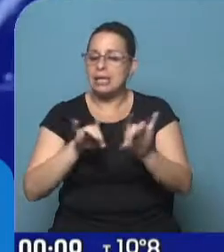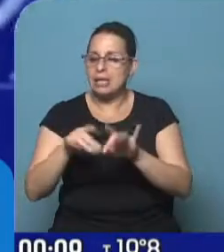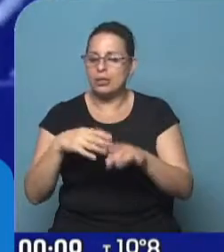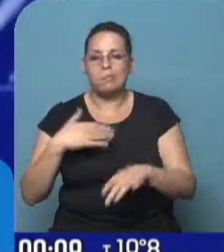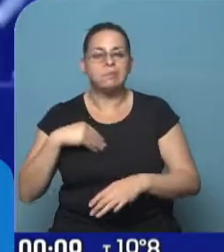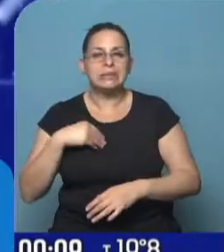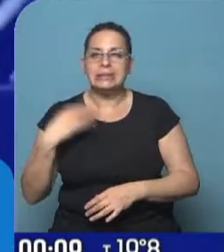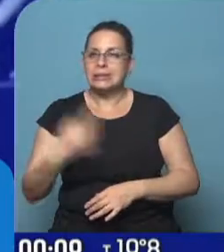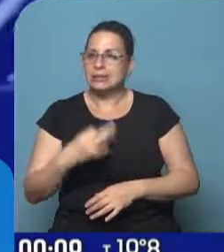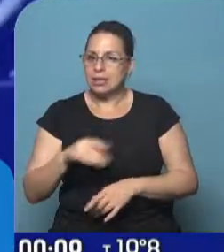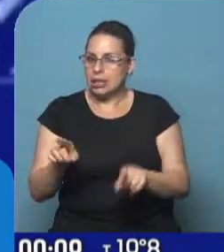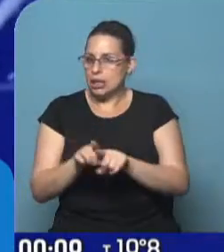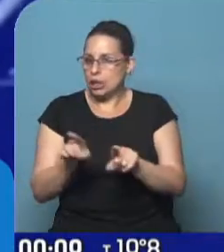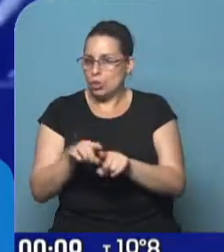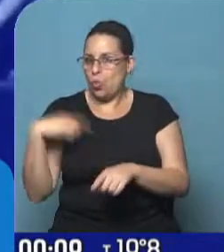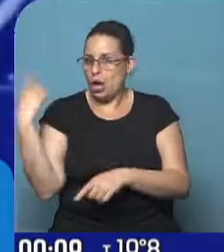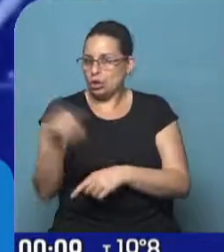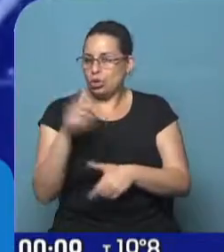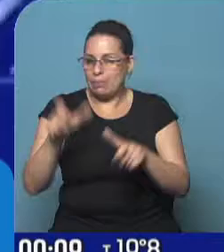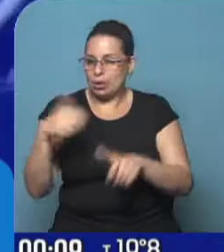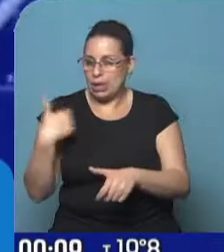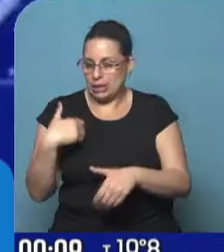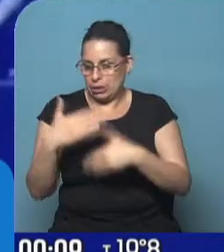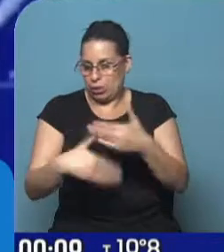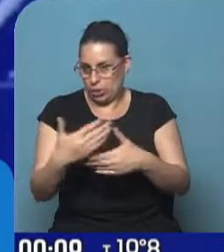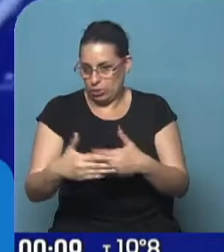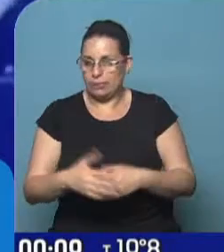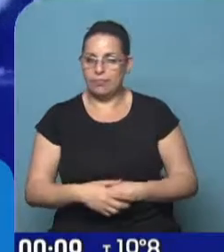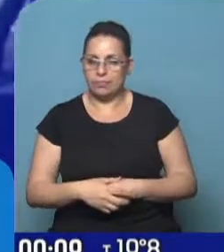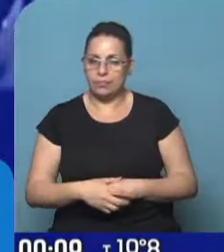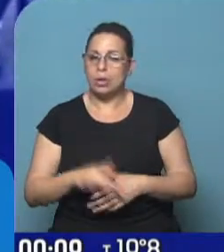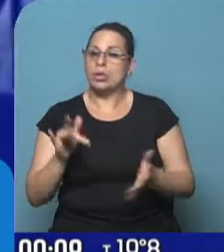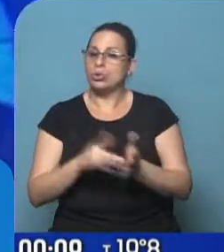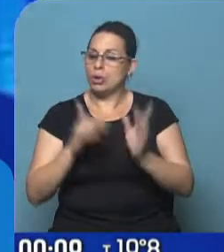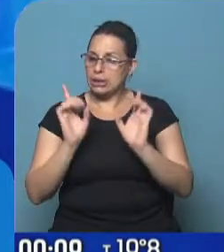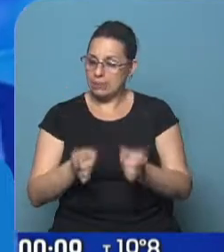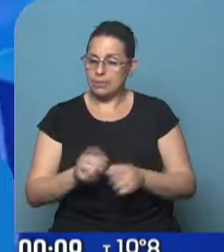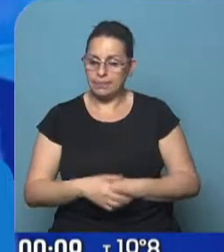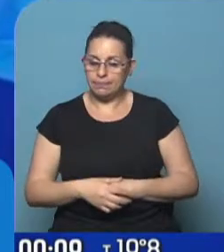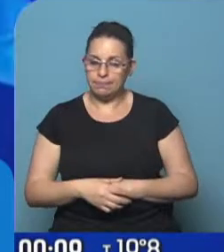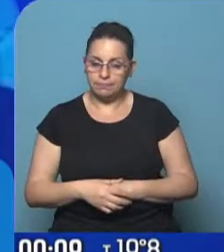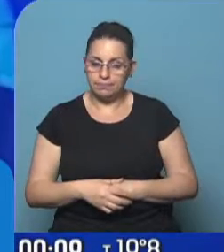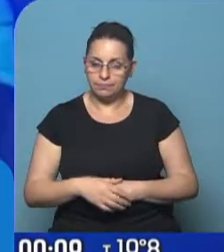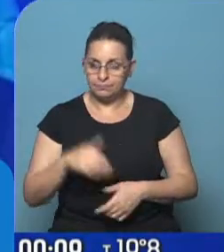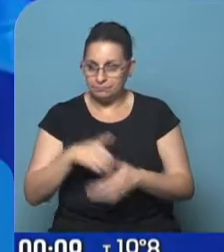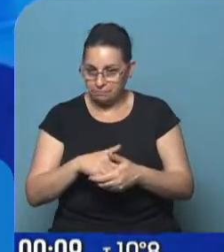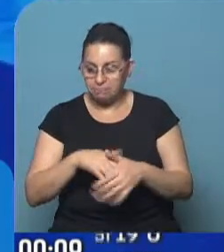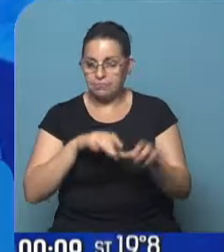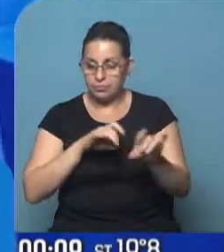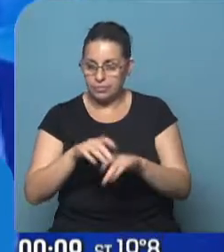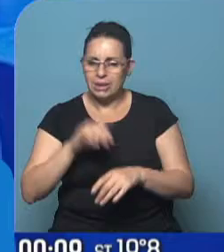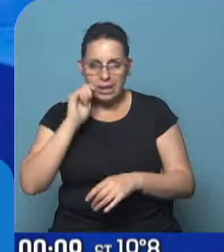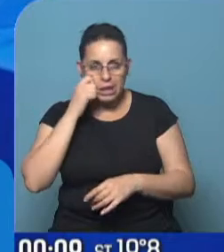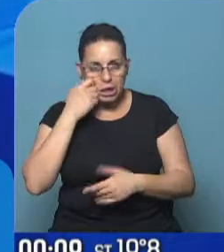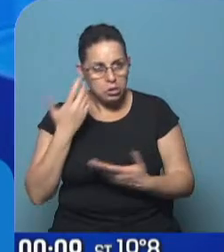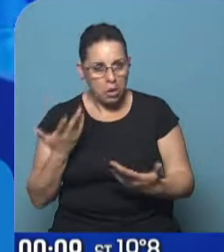especial, igual que nos pasa a todos los argentinos, a todos los jugadores argentinos que le toca estar. Es algo muy lindo